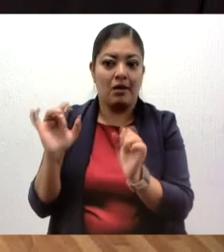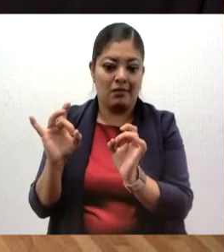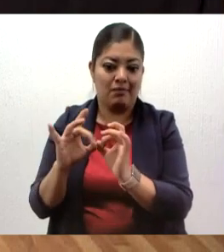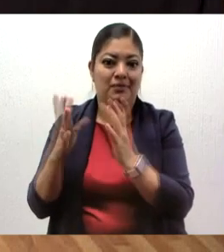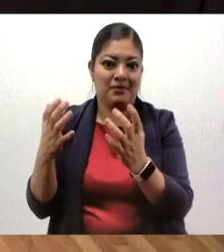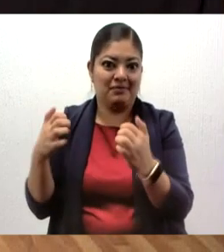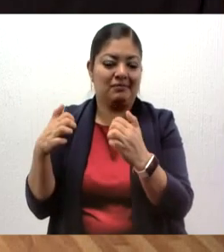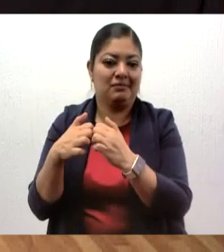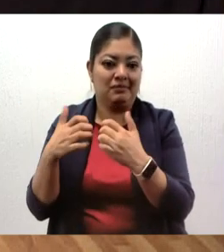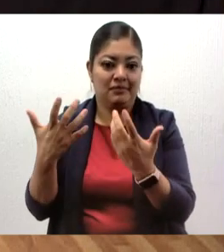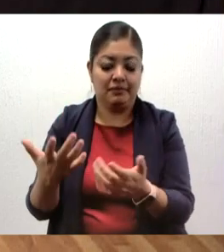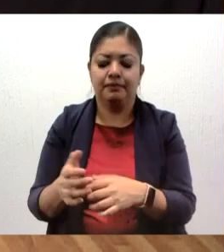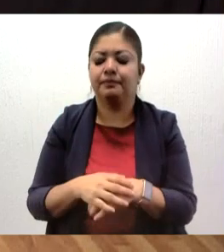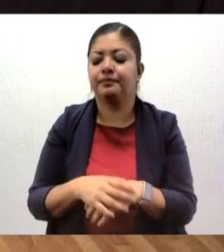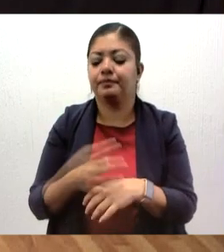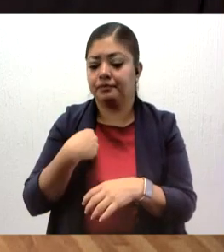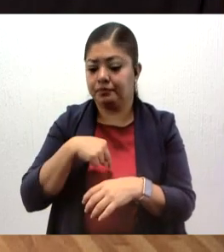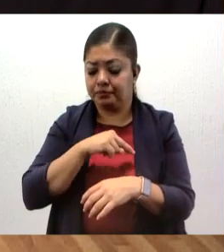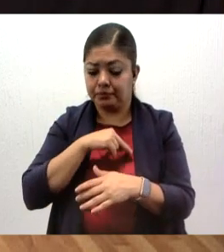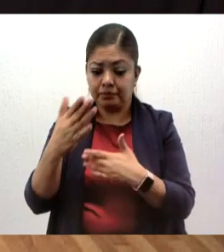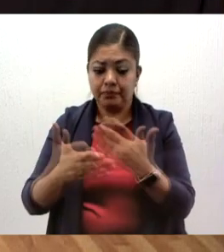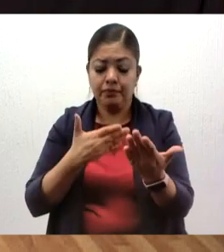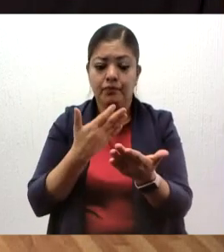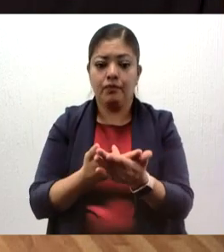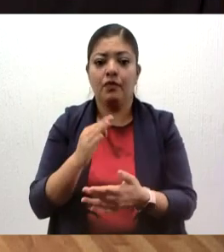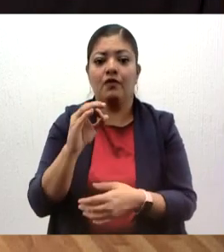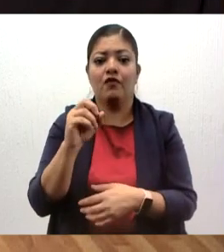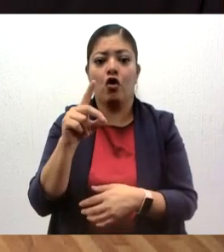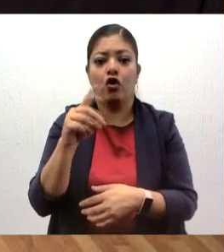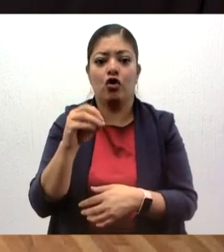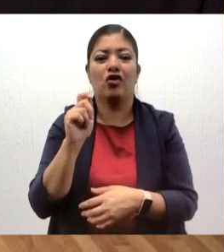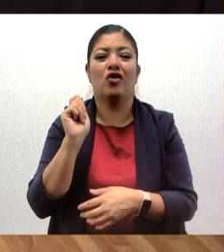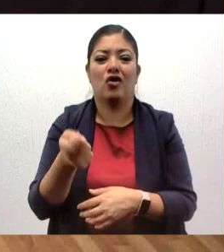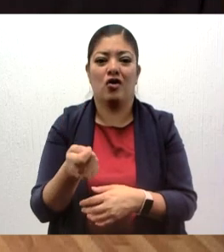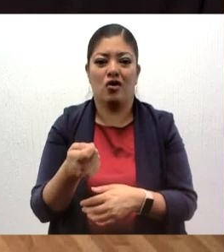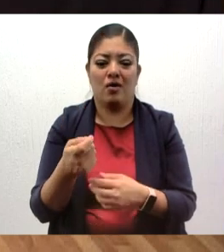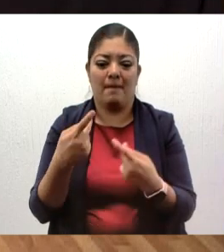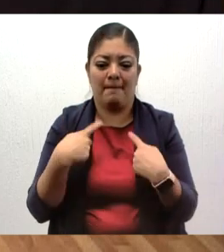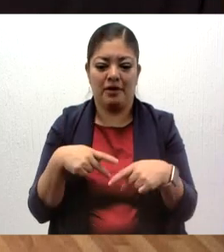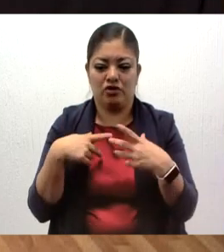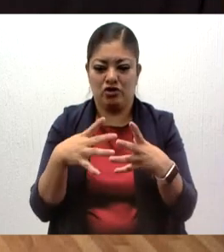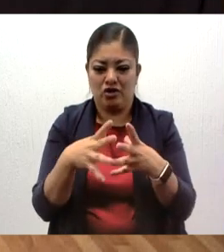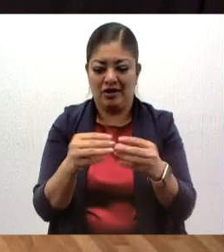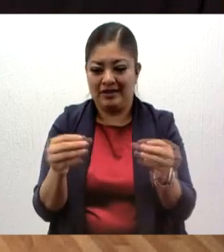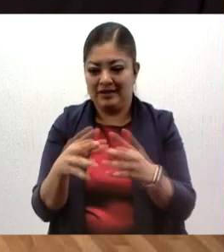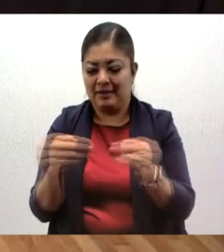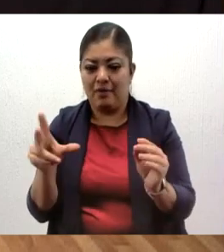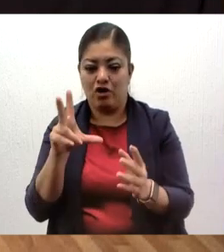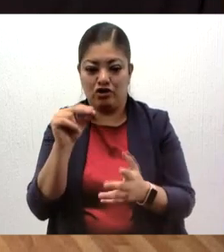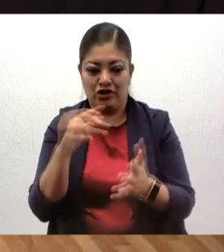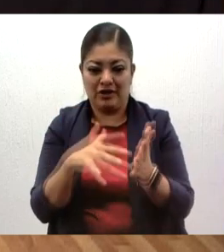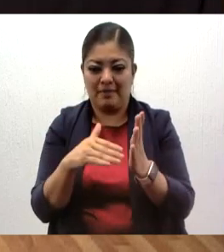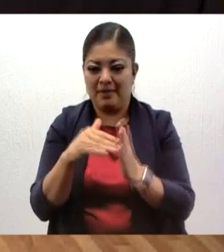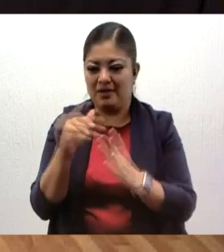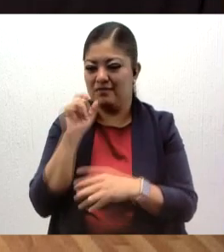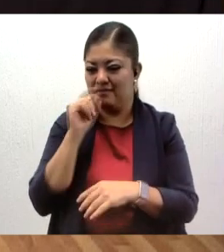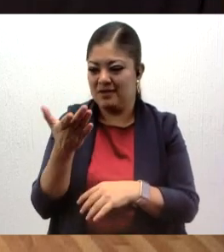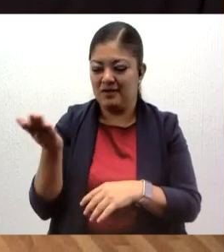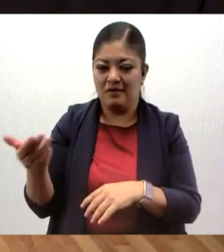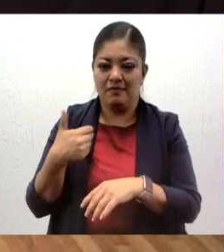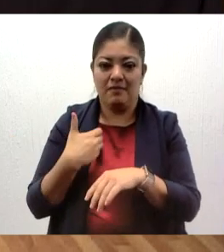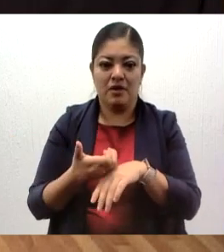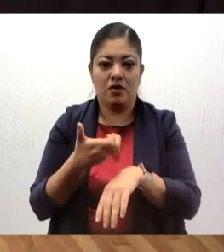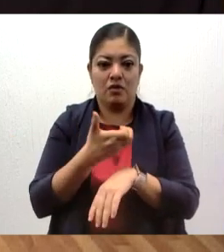el en el fondo de policías desaparecidos de 80 millones ya lo dijo la compañera y también en